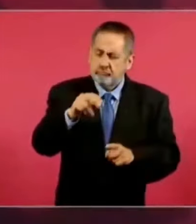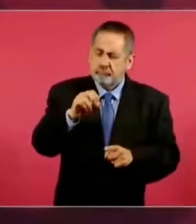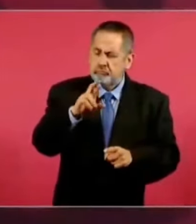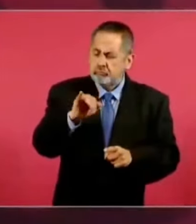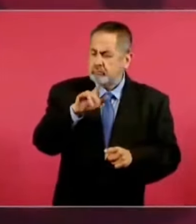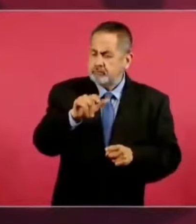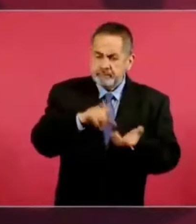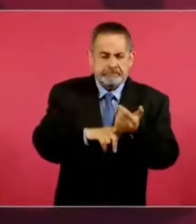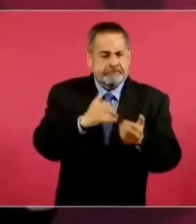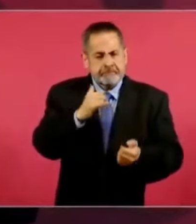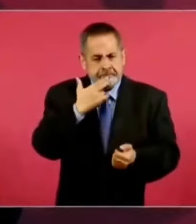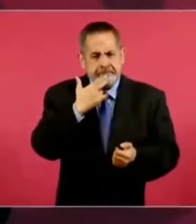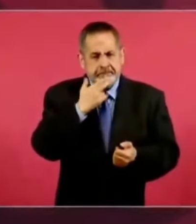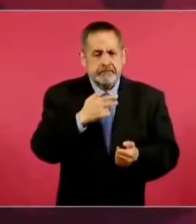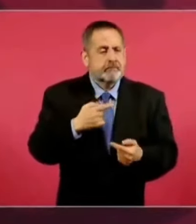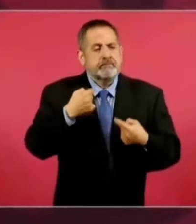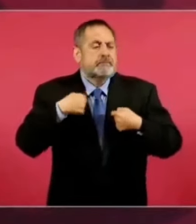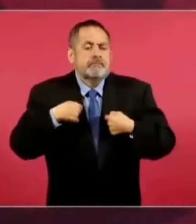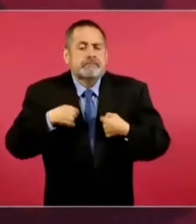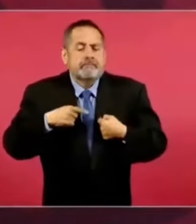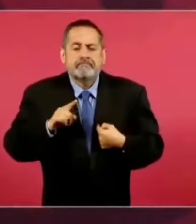Para mí no.